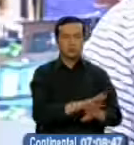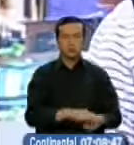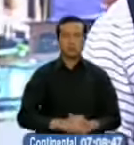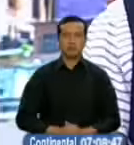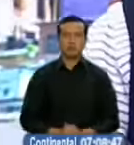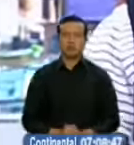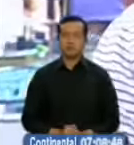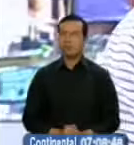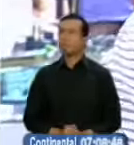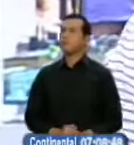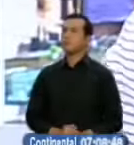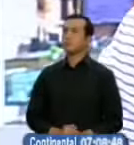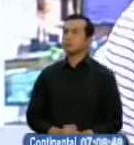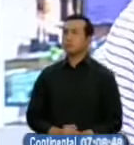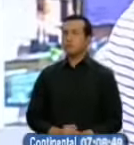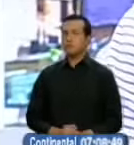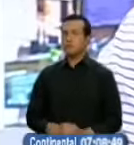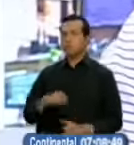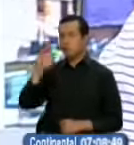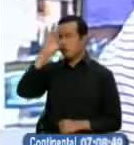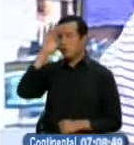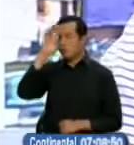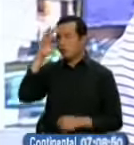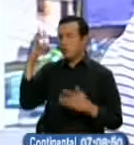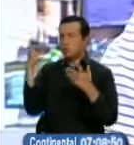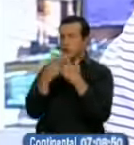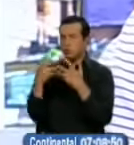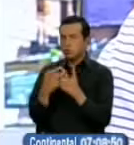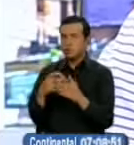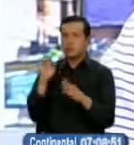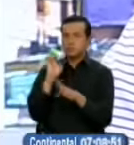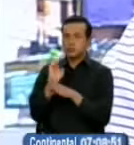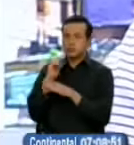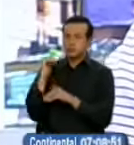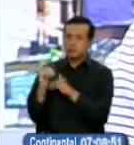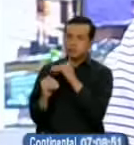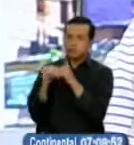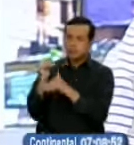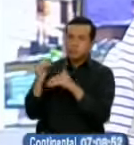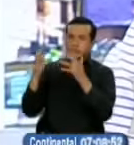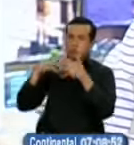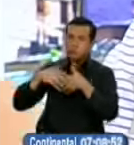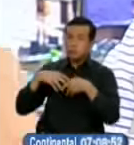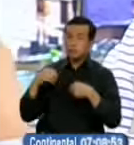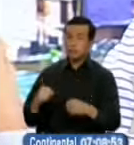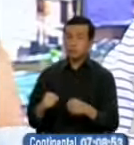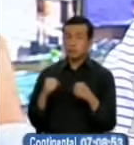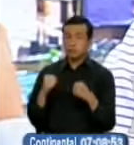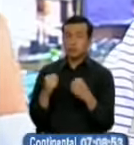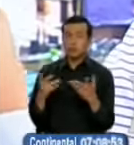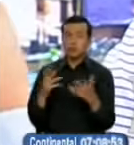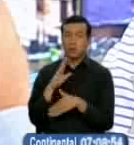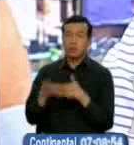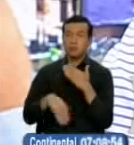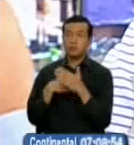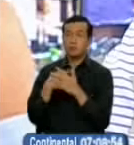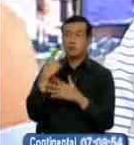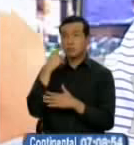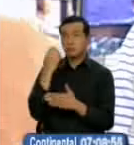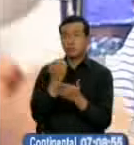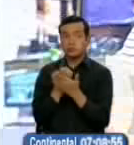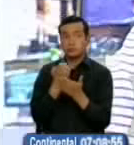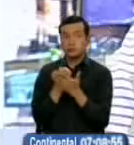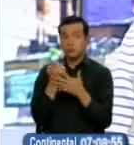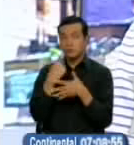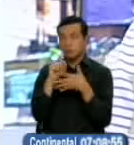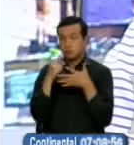Bueno, hay muchas coincidencias ideológicas. Yo creo que el Ecuador está atravesando un momento de crisis muy aguda. Todos los indicadores económicos lo